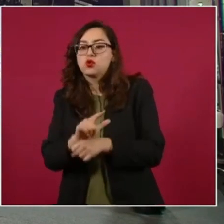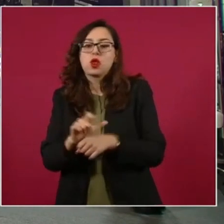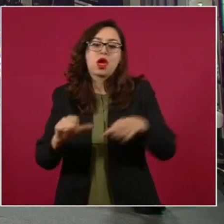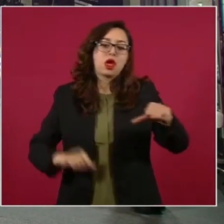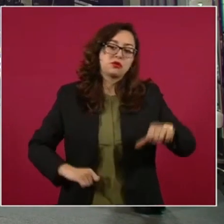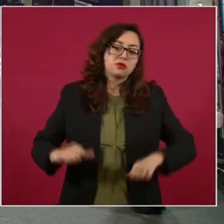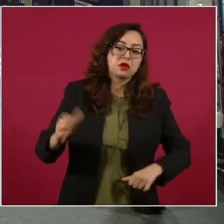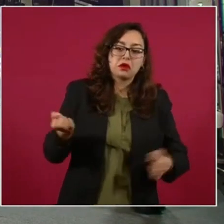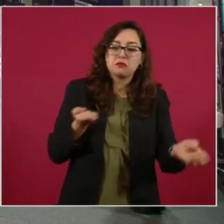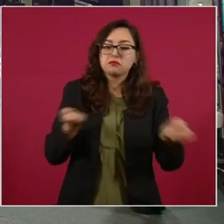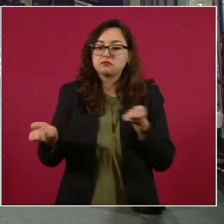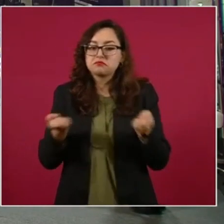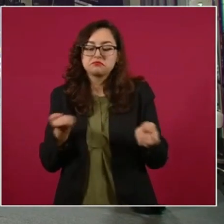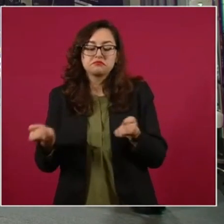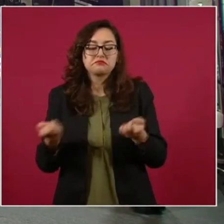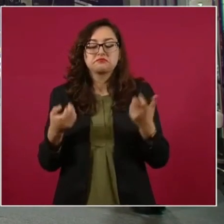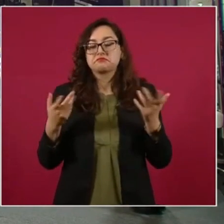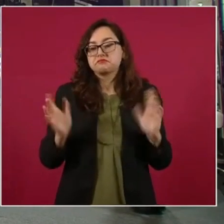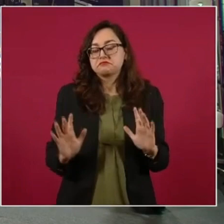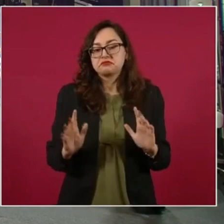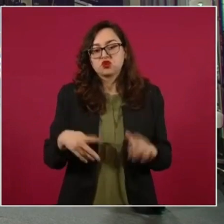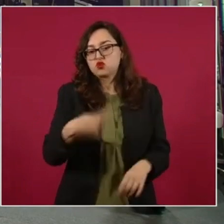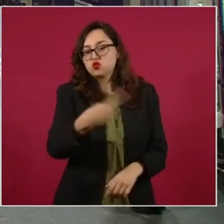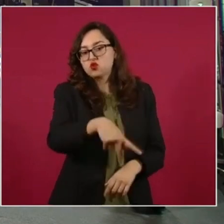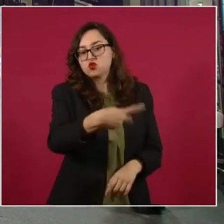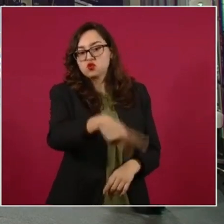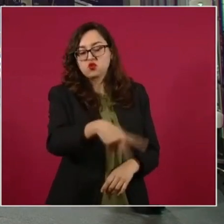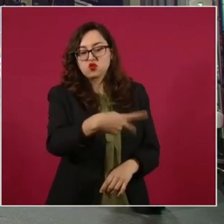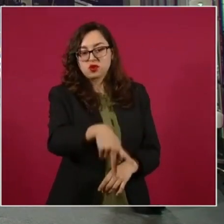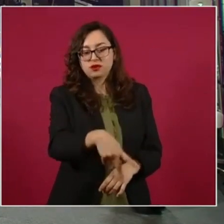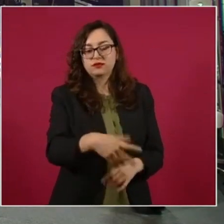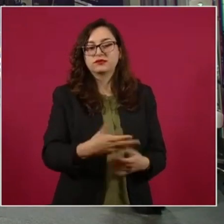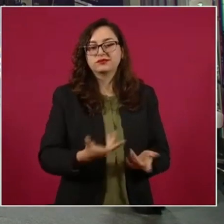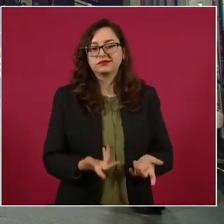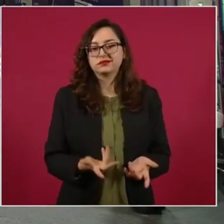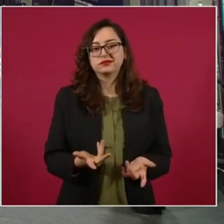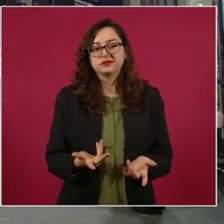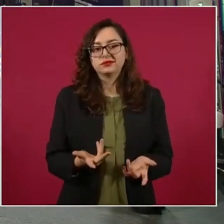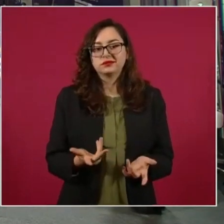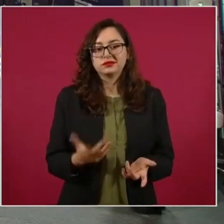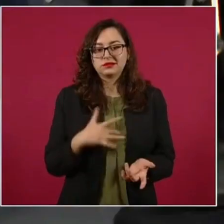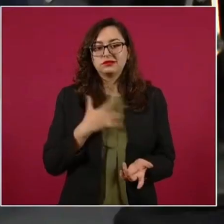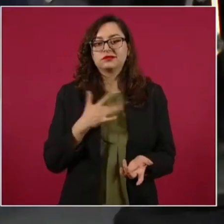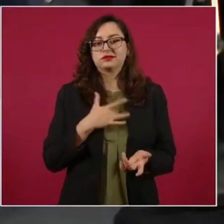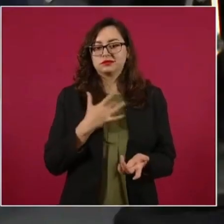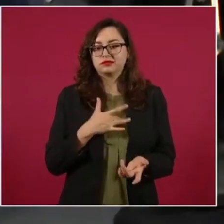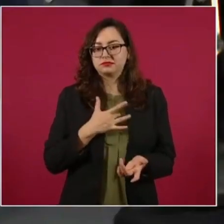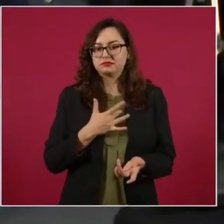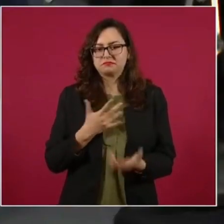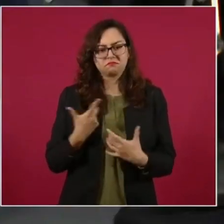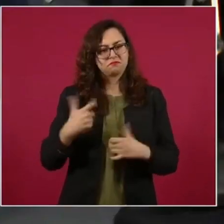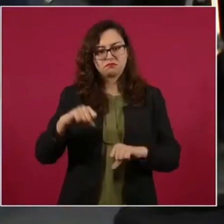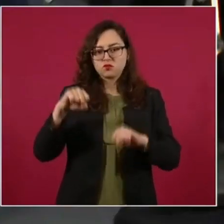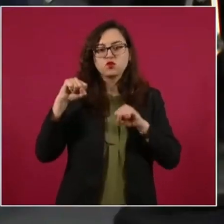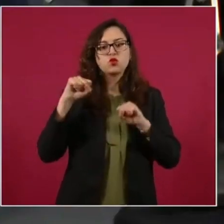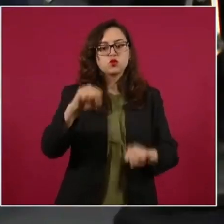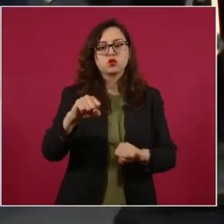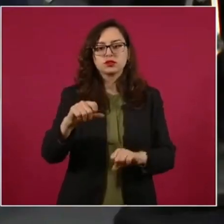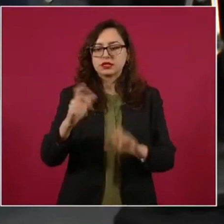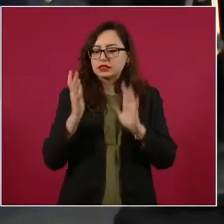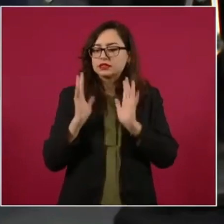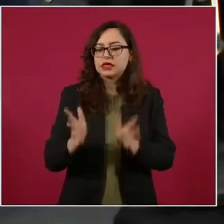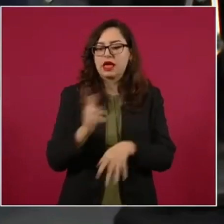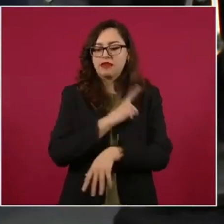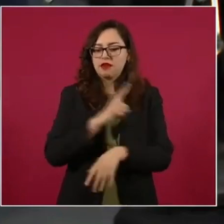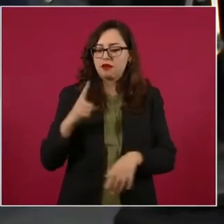actividades físicas, entre otras, y ellos están ahí obviamente en protesta, exigiendo que se reinstale la